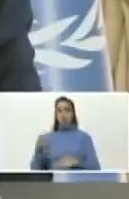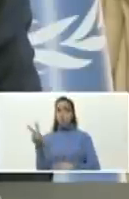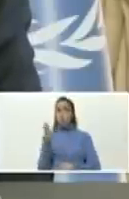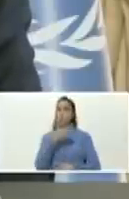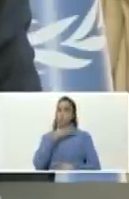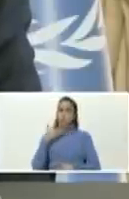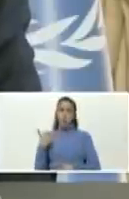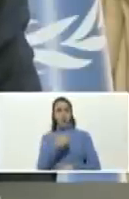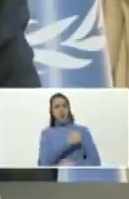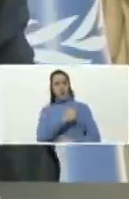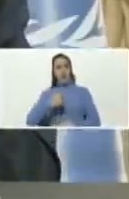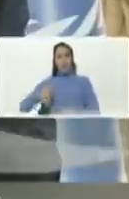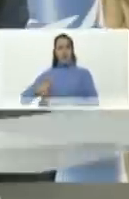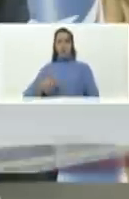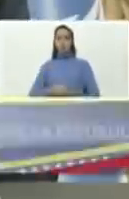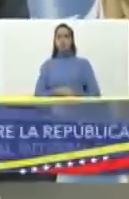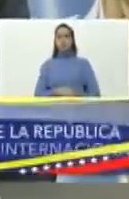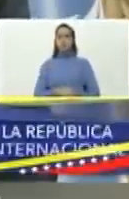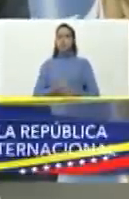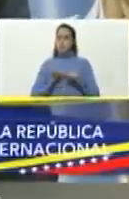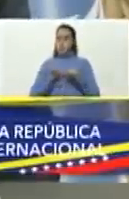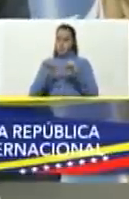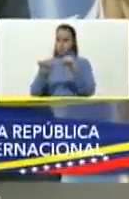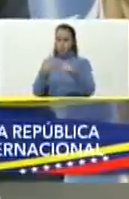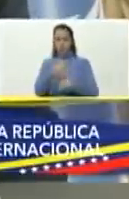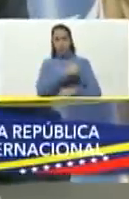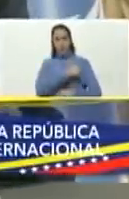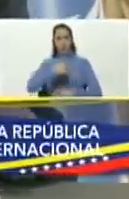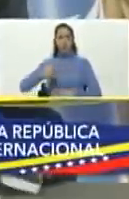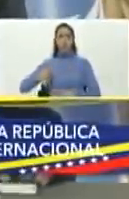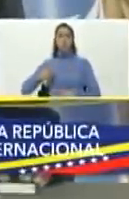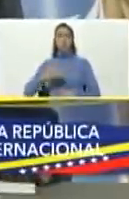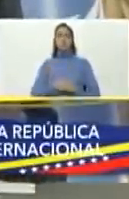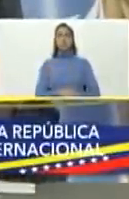mejorar y queremos avanzar.